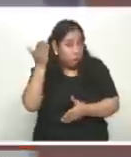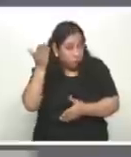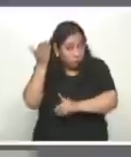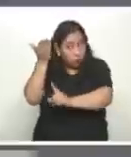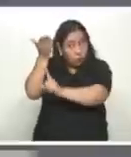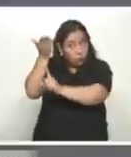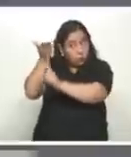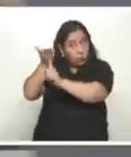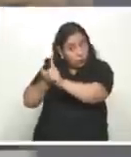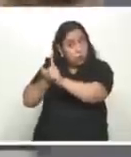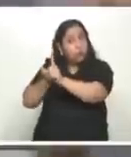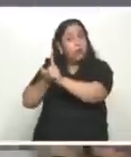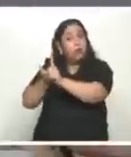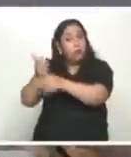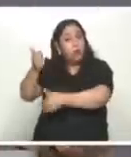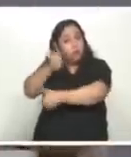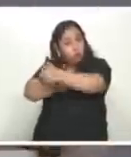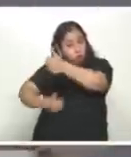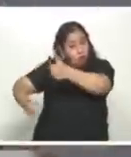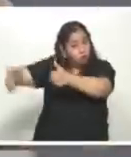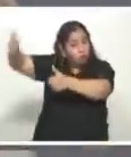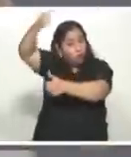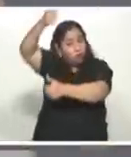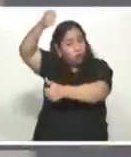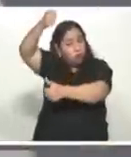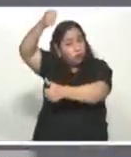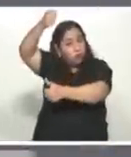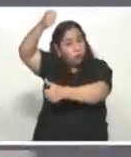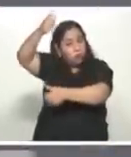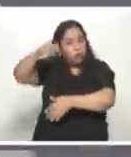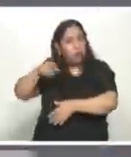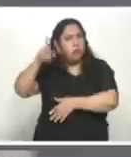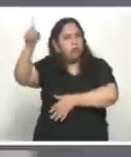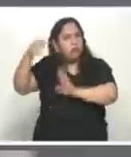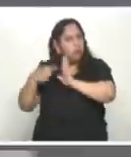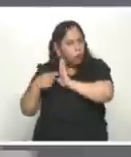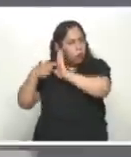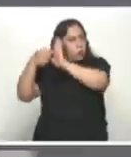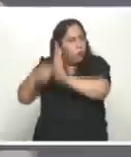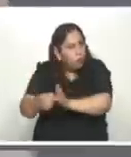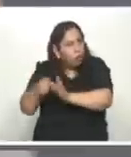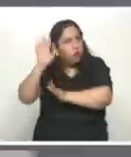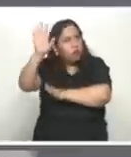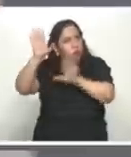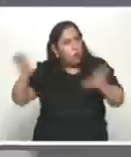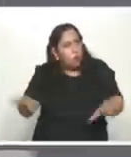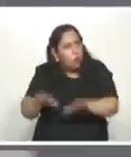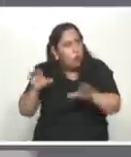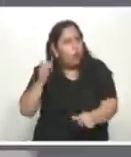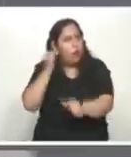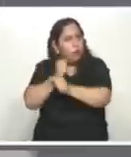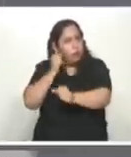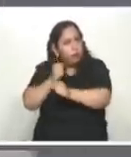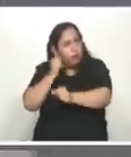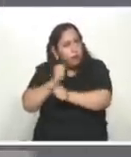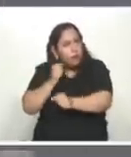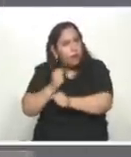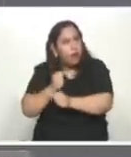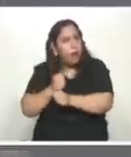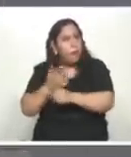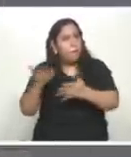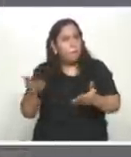estructura nuevamente el Estado, cancelando los fideicomisos, cancelando las sedes, cancelando la ley de secretos, cancelando el